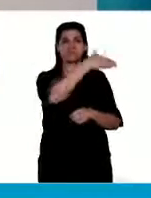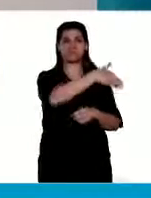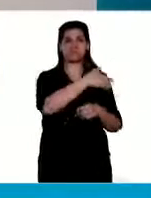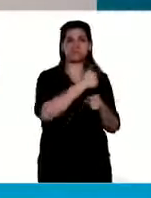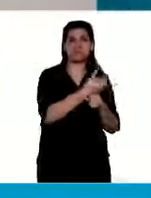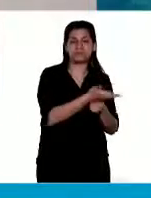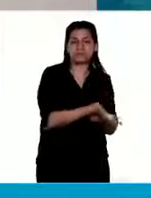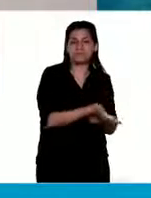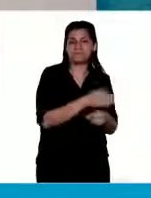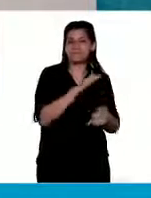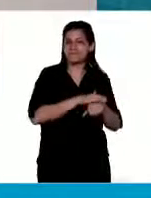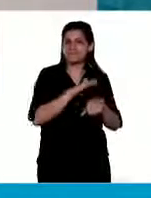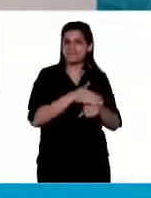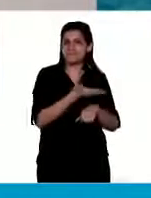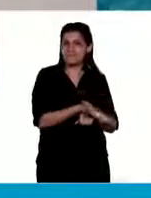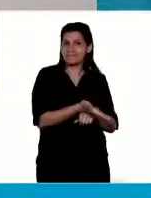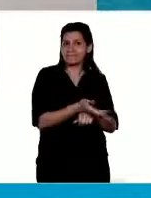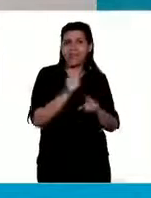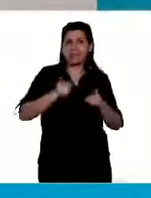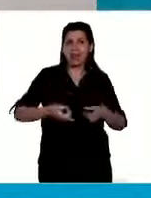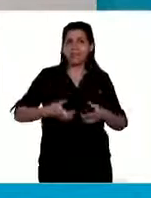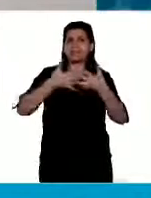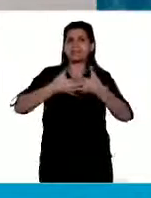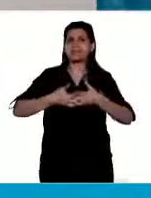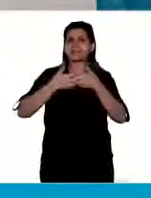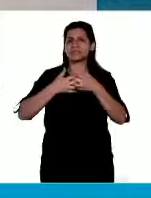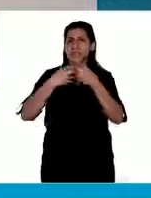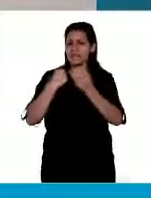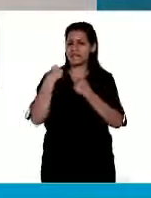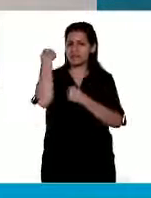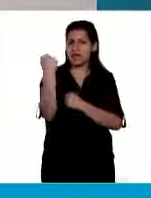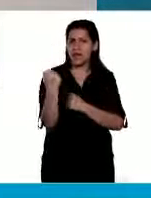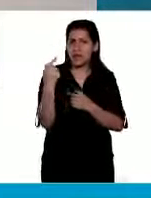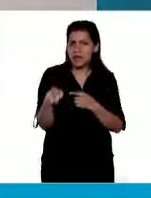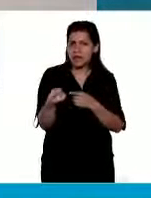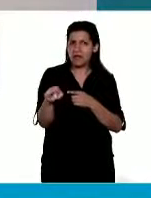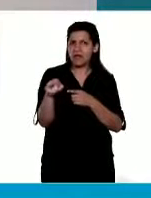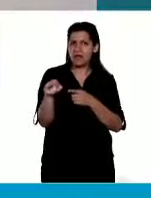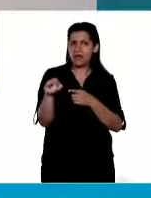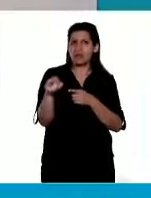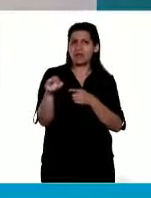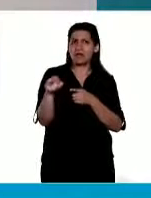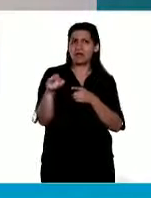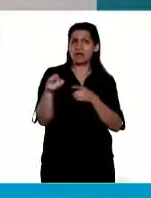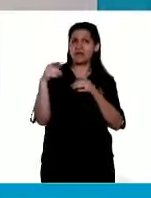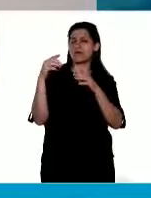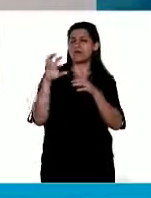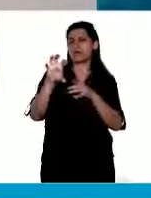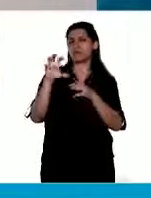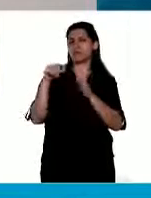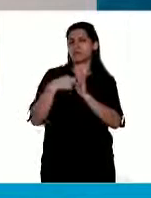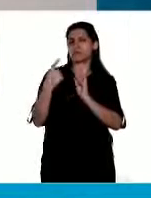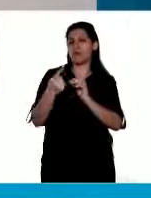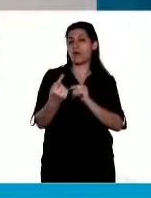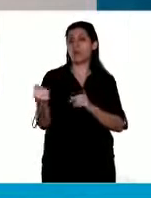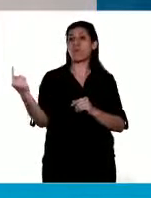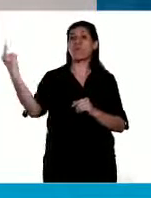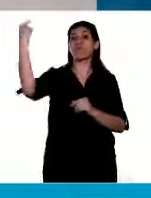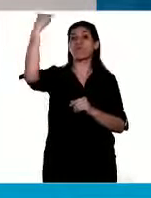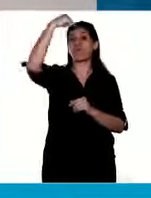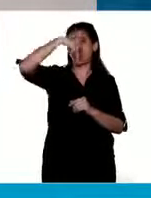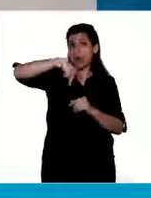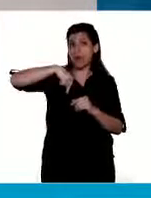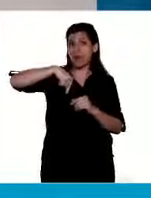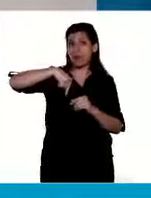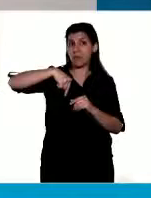sino también por el sistema patriarcal que todavía gobierna varias casas en nuestra provincia de Buenos Aires. Cuando vuelven a sus casas, de